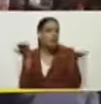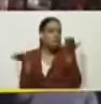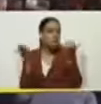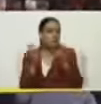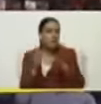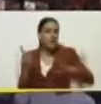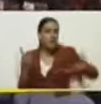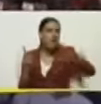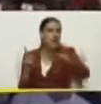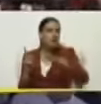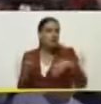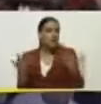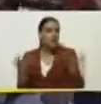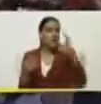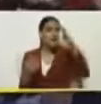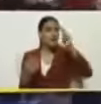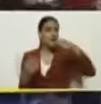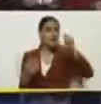¿De Chabasquén?